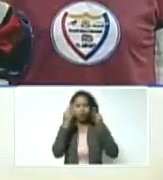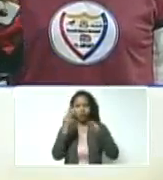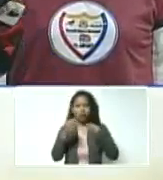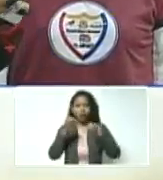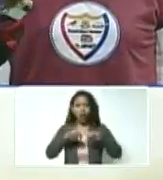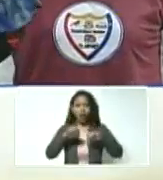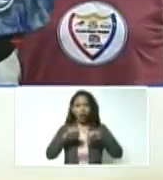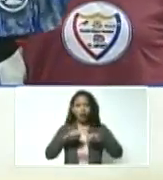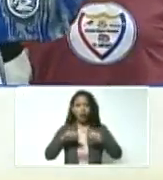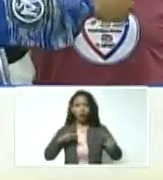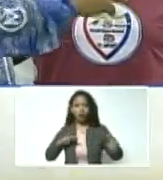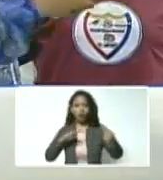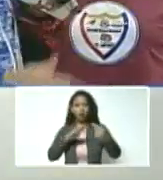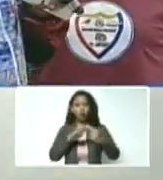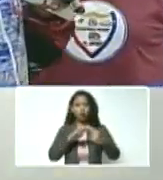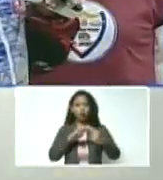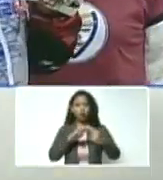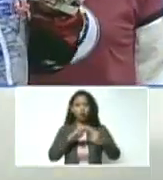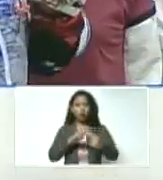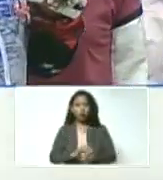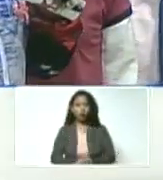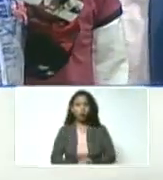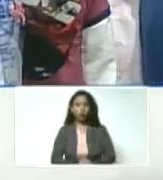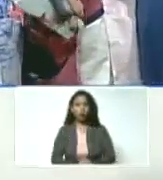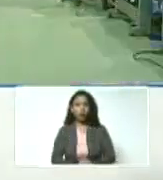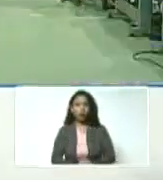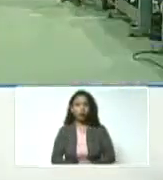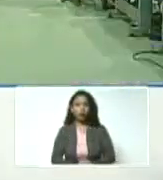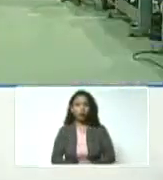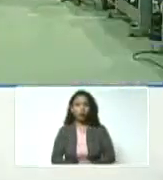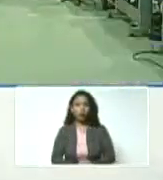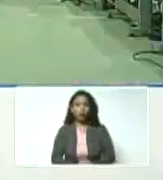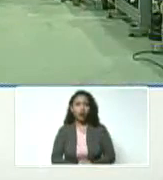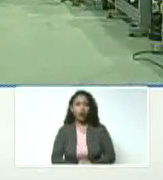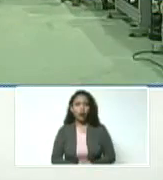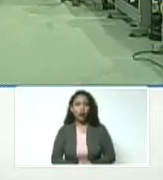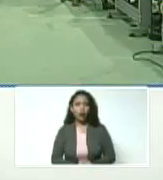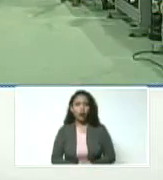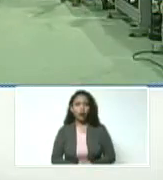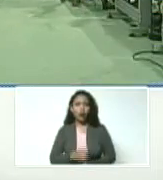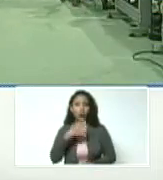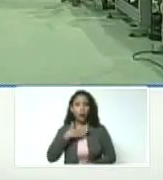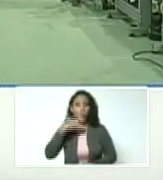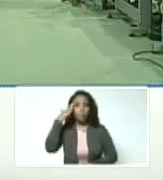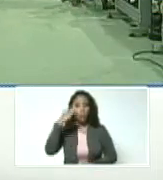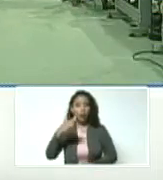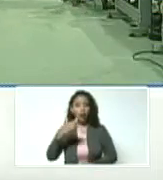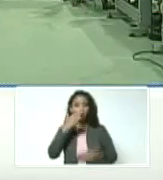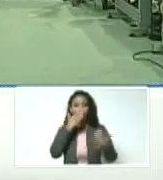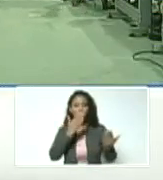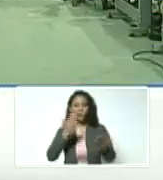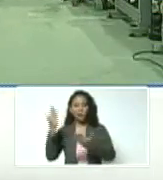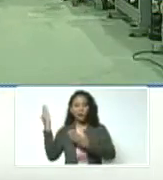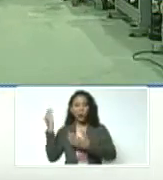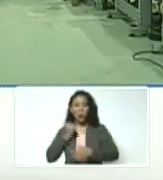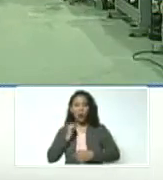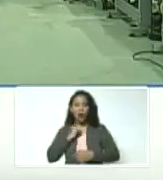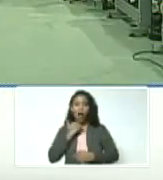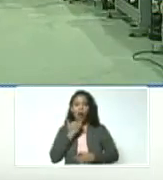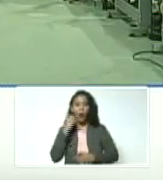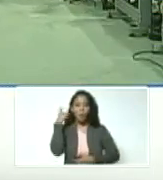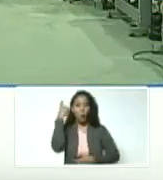este encuentro con nuestros estudiantes en el regreso a clase. Bueno, mi comandante, adelante, cualquier